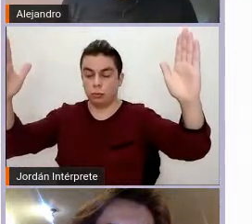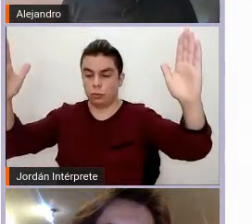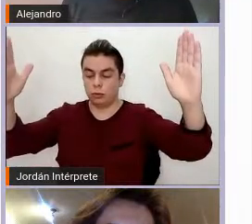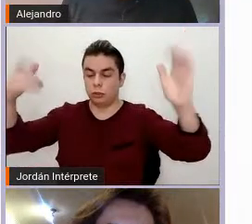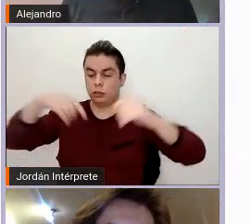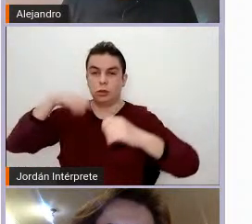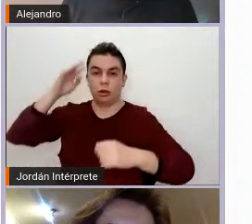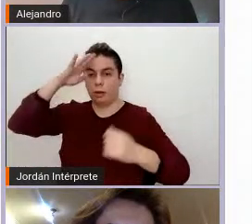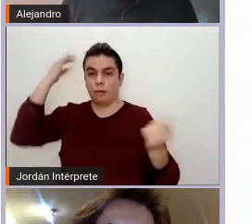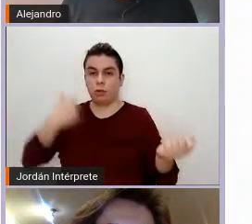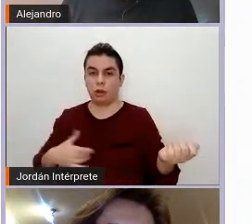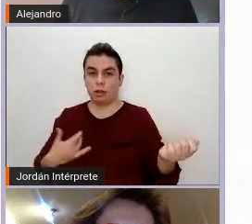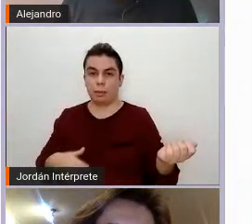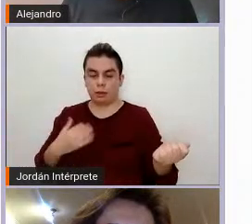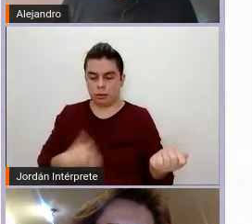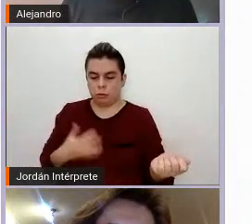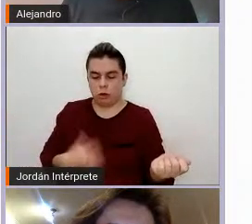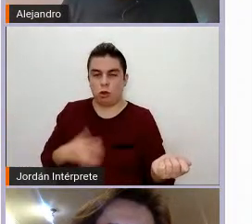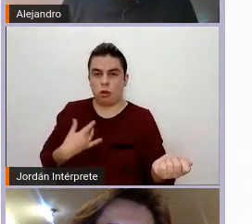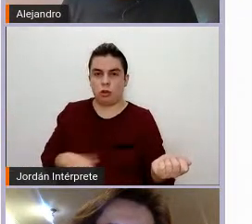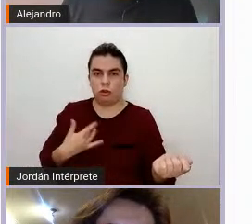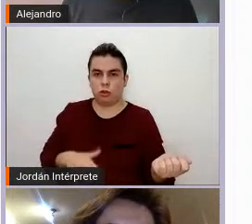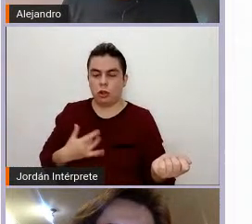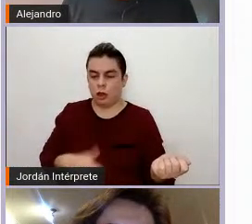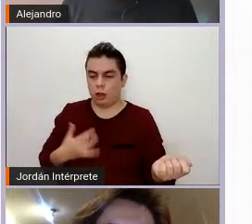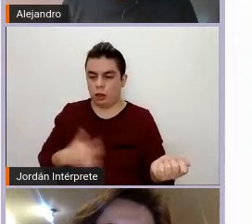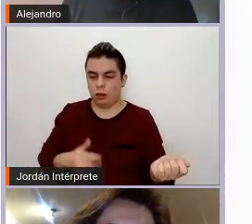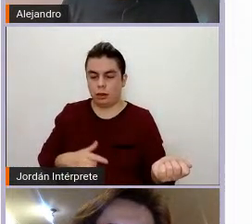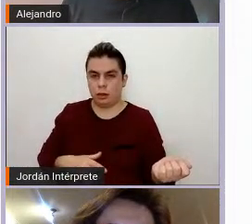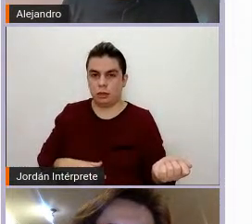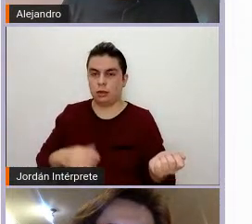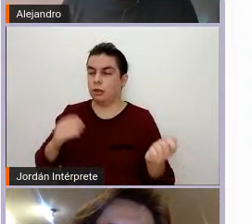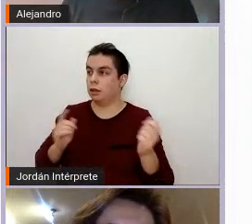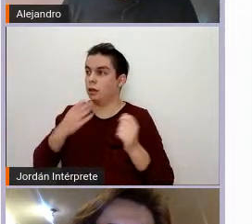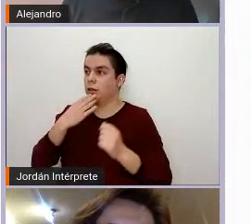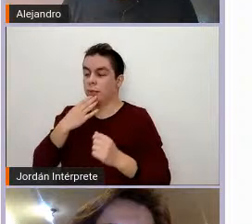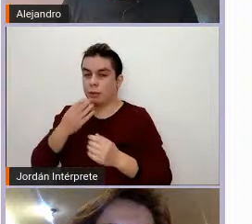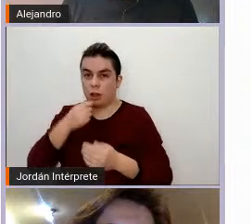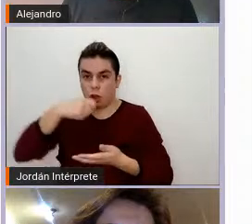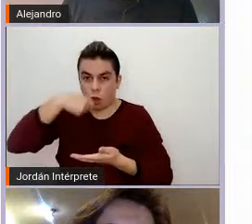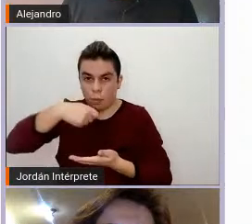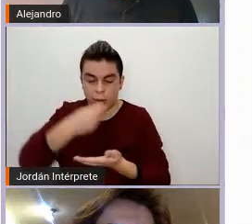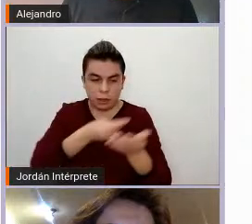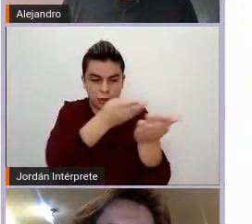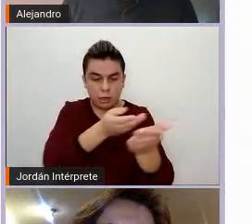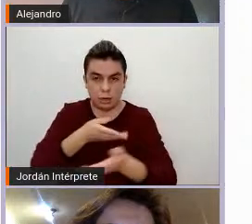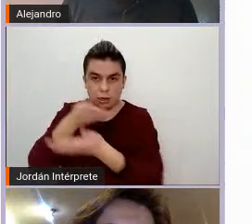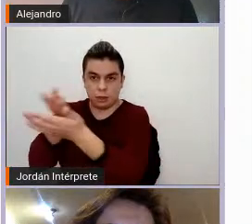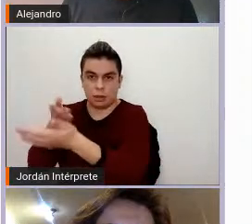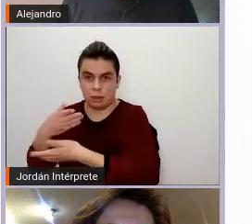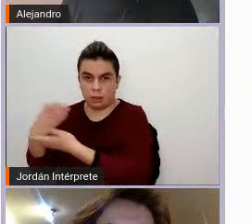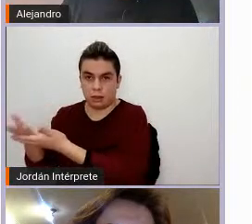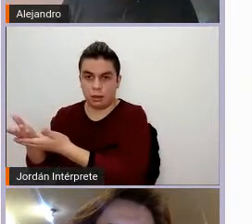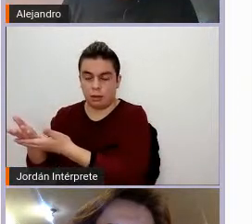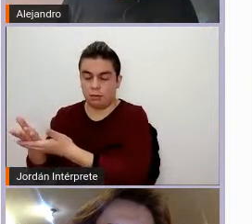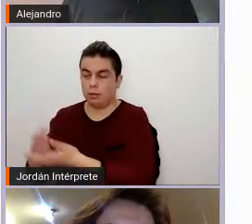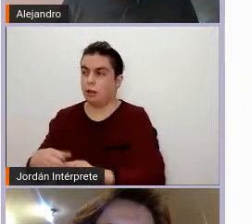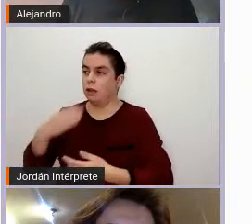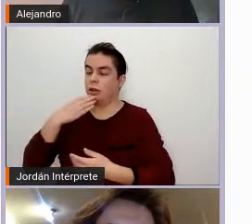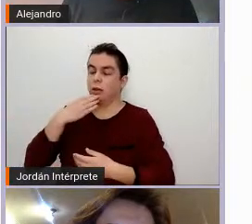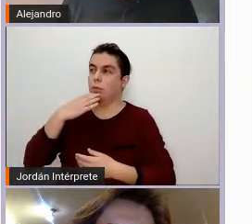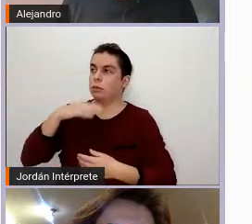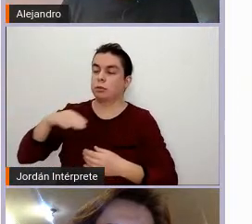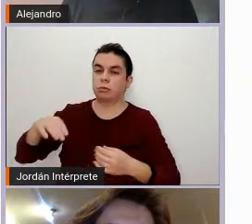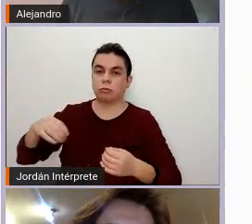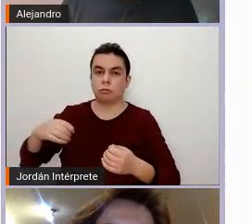chilena y cantaba algunas canciones para ilustrar su arte visual, como por ejemplo su canción Para bienes de novios, que ilustraba